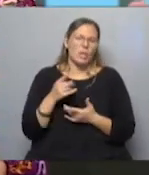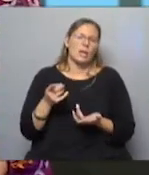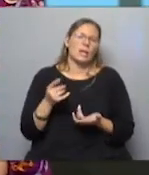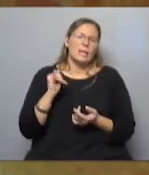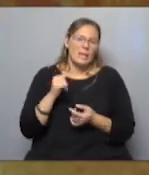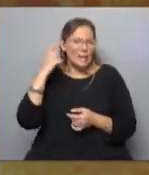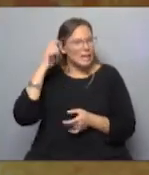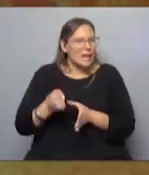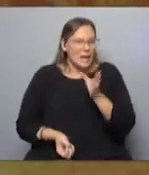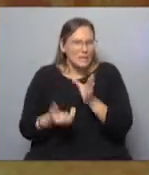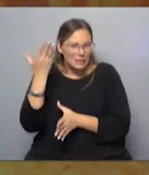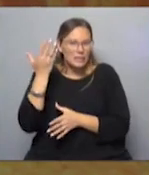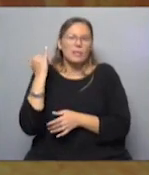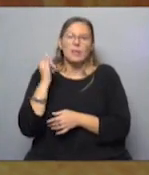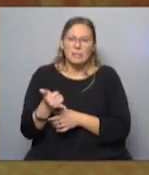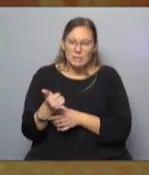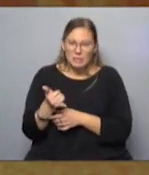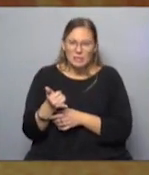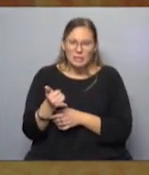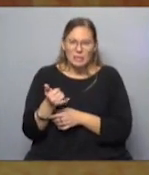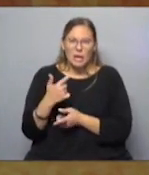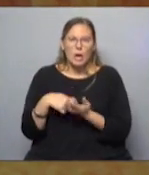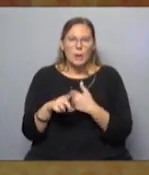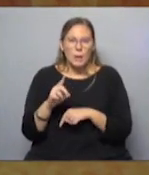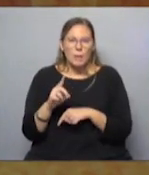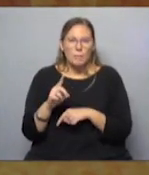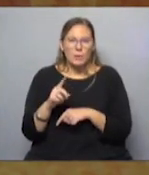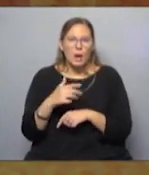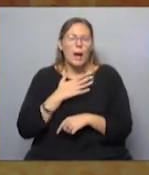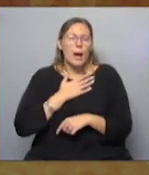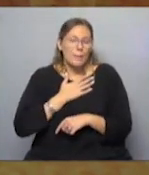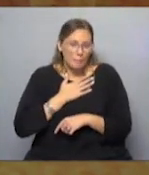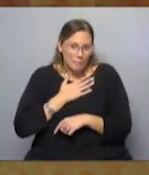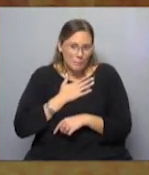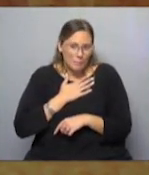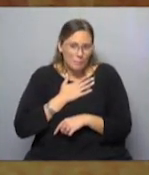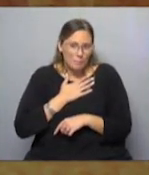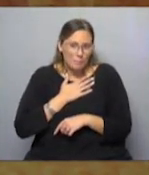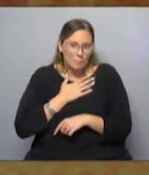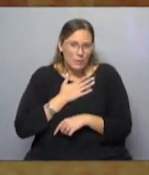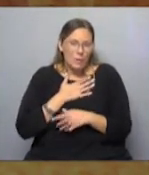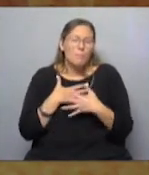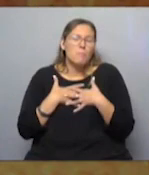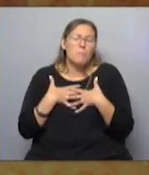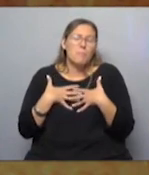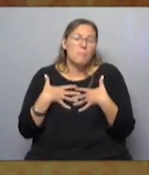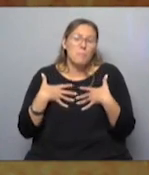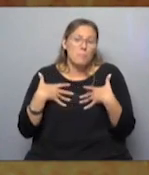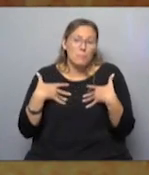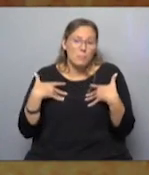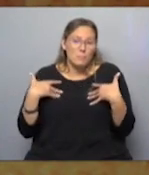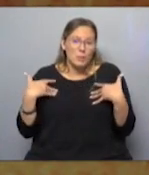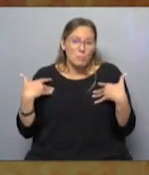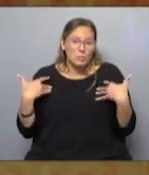parte creativa obviamente está la parte creativa pero a mí lo que me emociona por sobre todas las